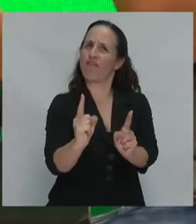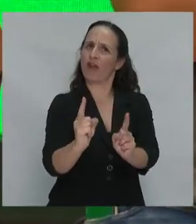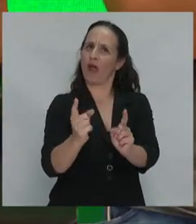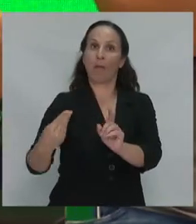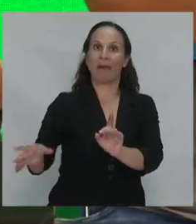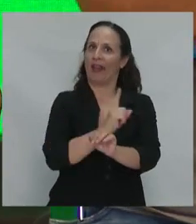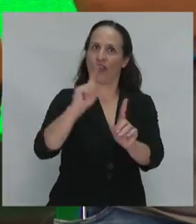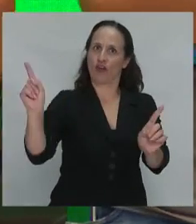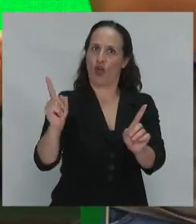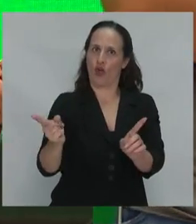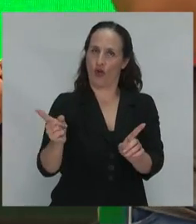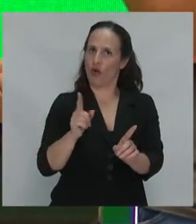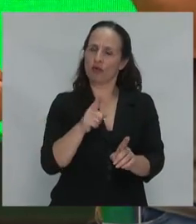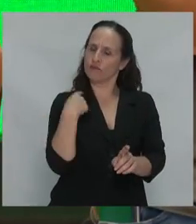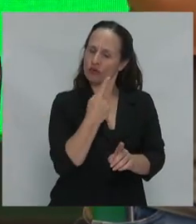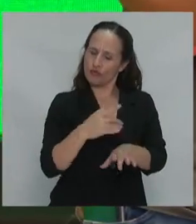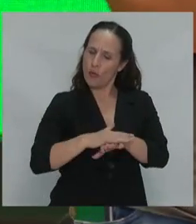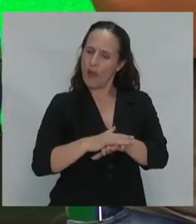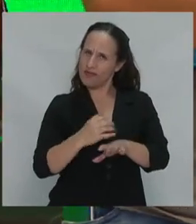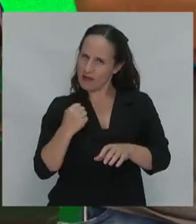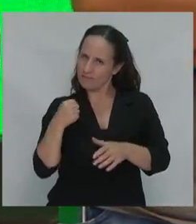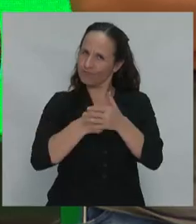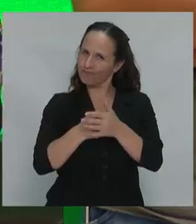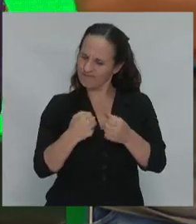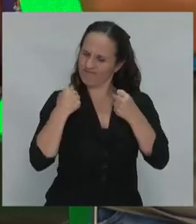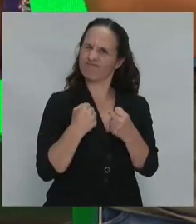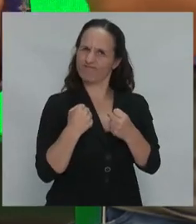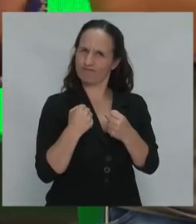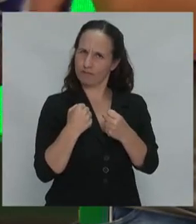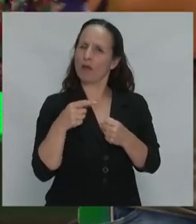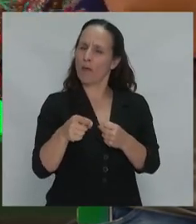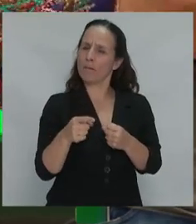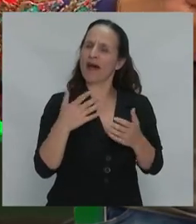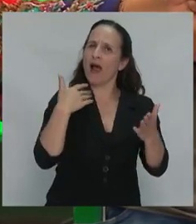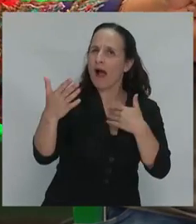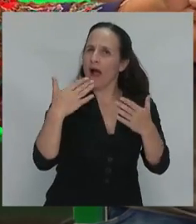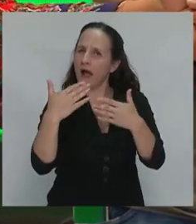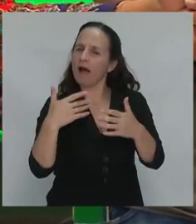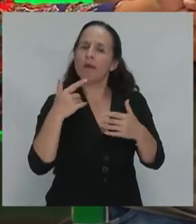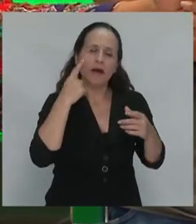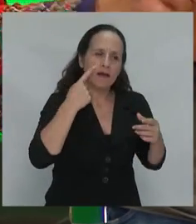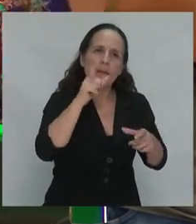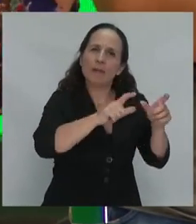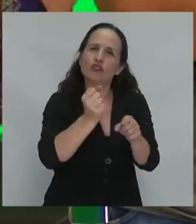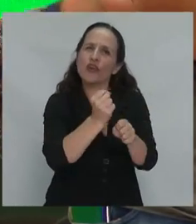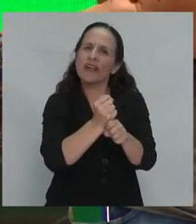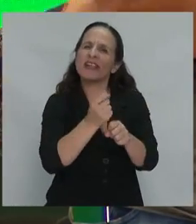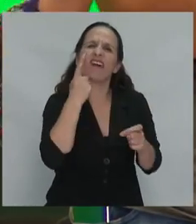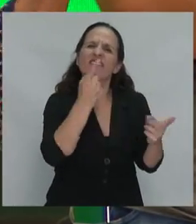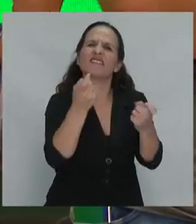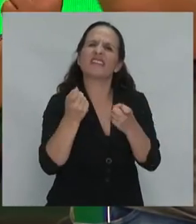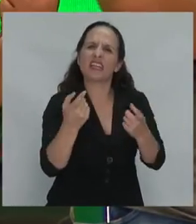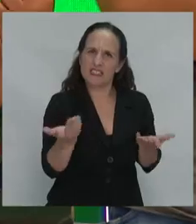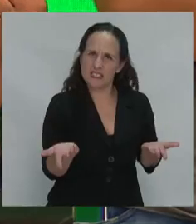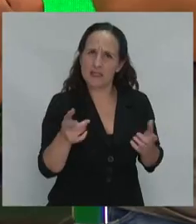redoblamos esfuerzos en las bases para tener el arte de escuchar a los trabajadores y de escucharnos